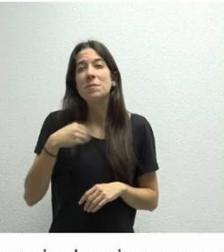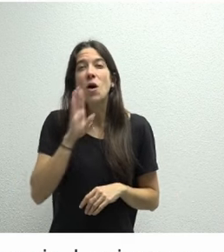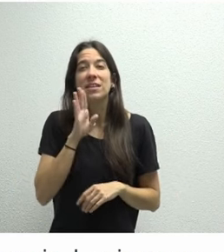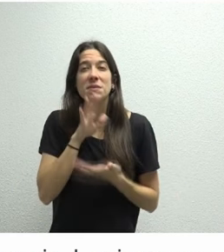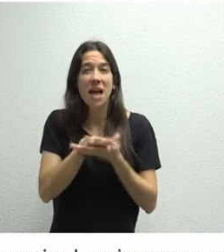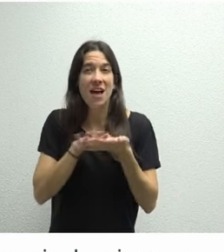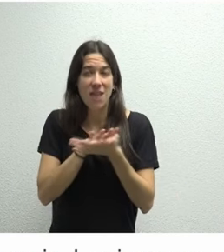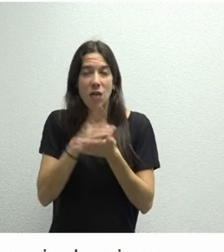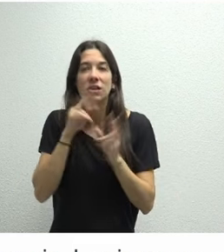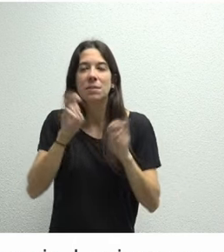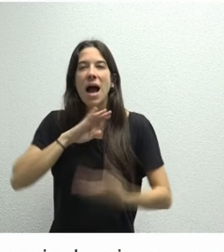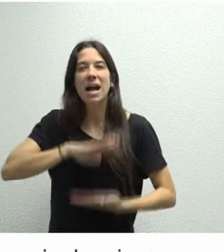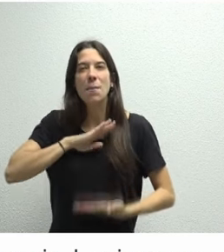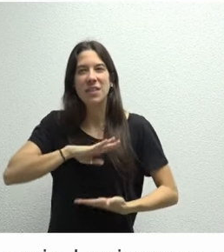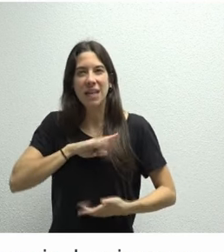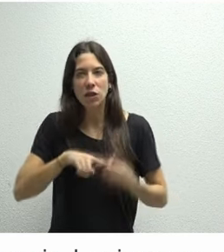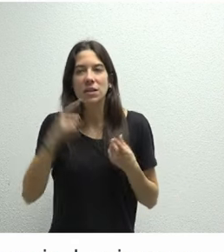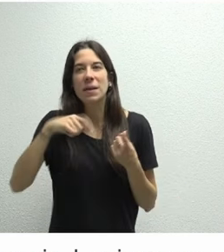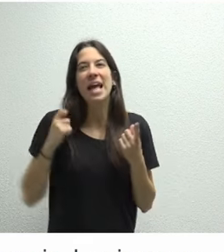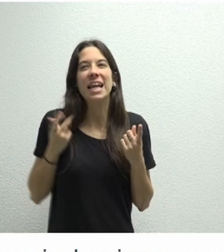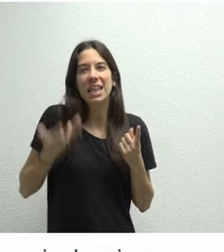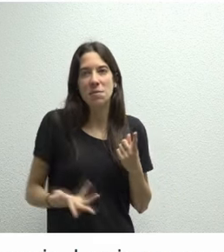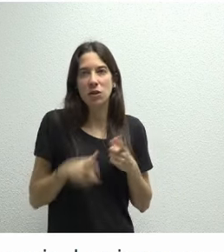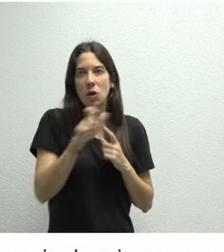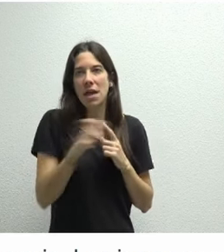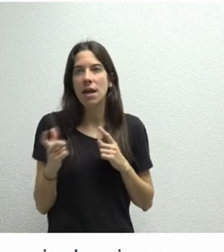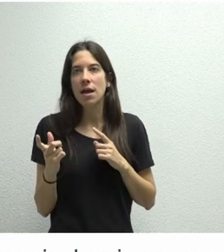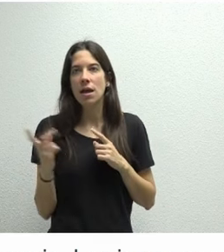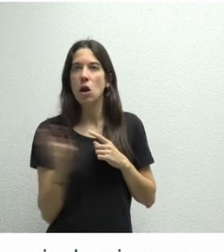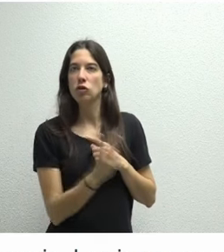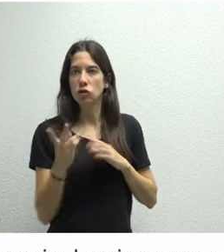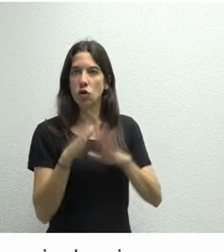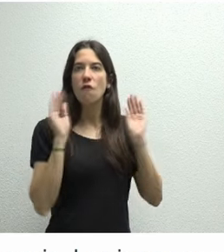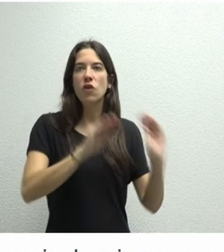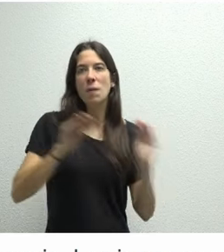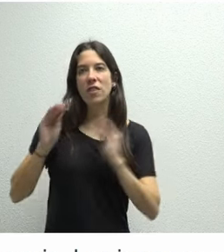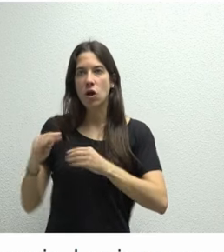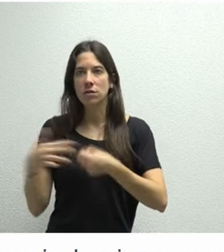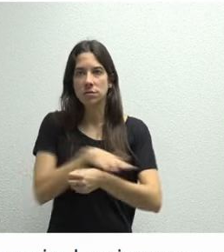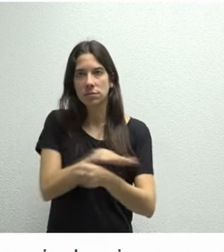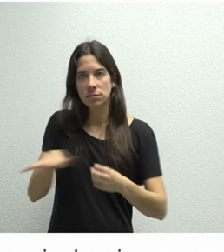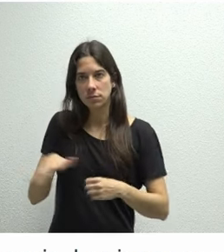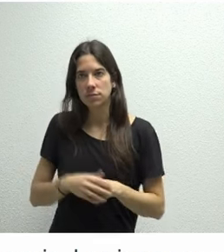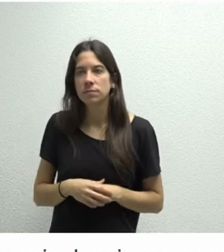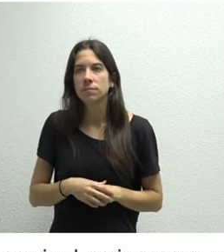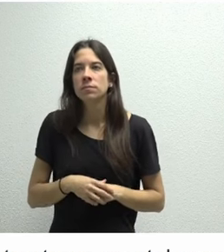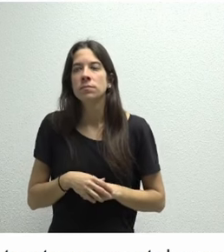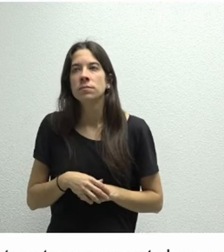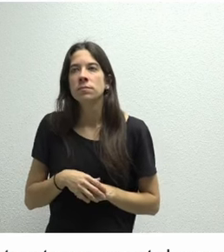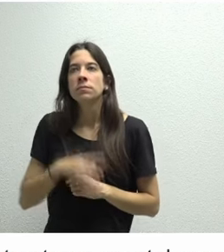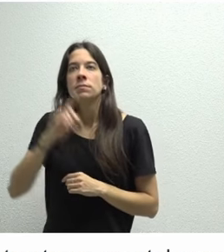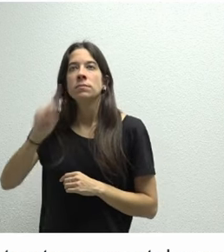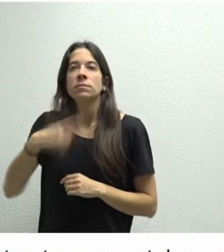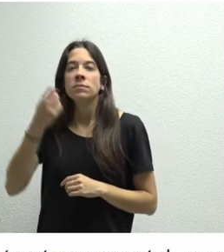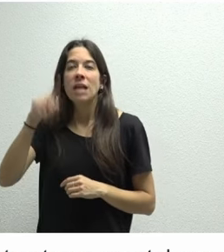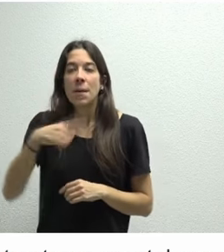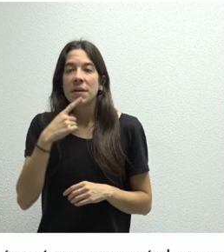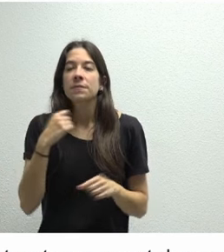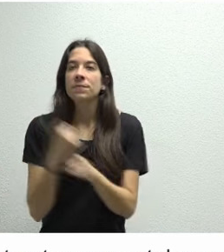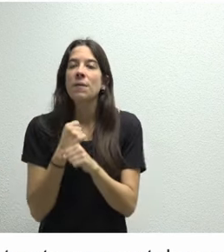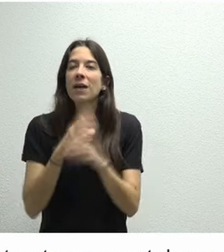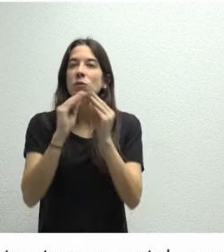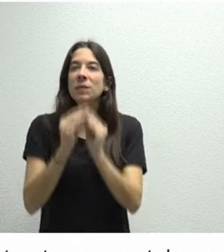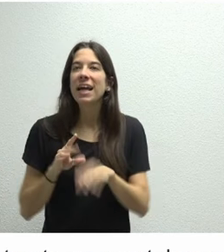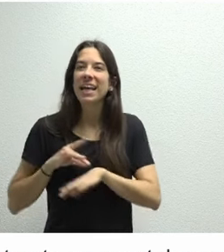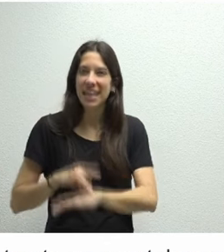la capacitación y el enriquecimiento de ambas partes la formación bilateral luego estuvimos trabajando en esa famosa guía en la redacción